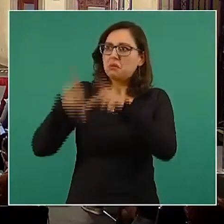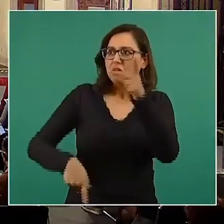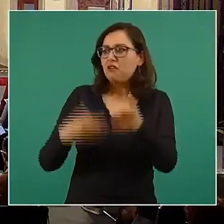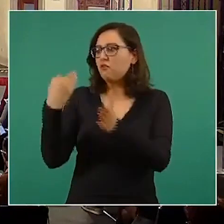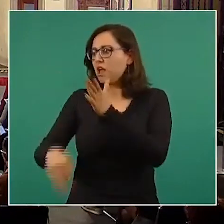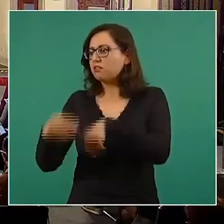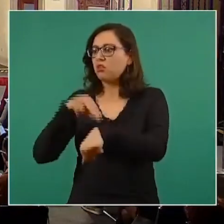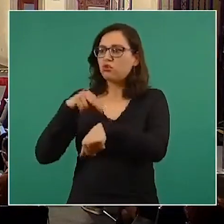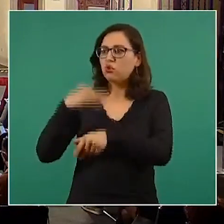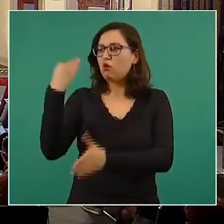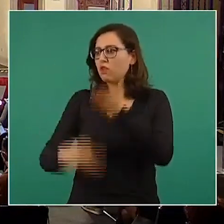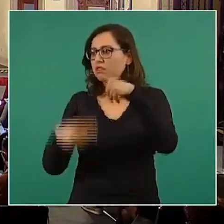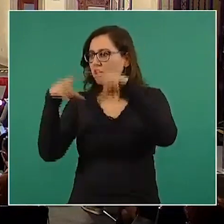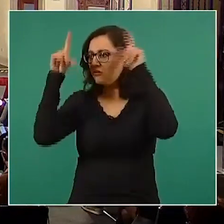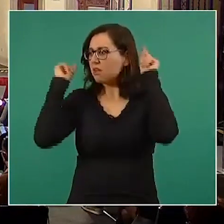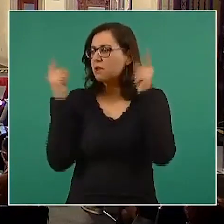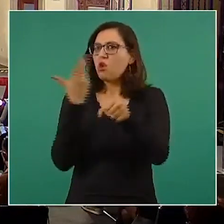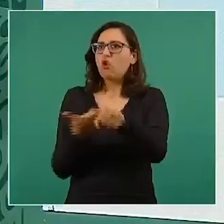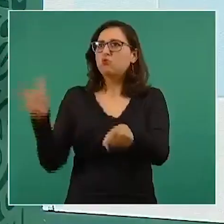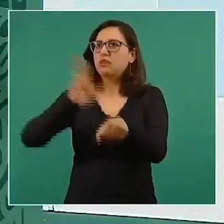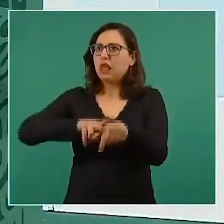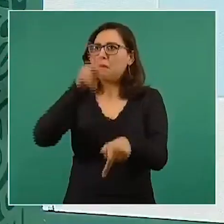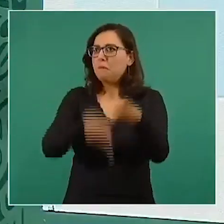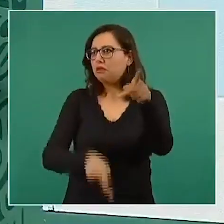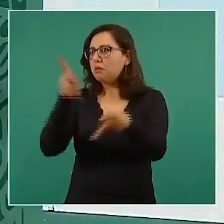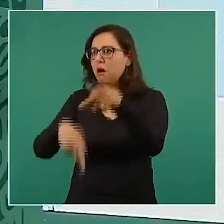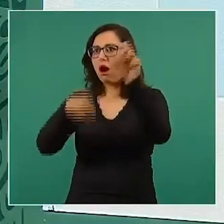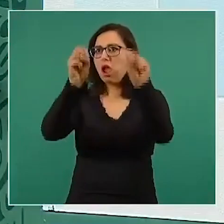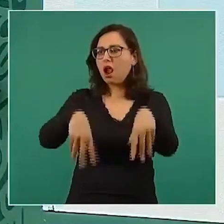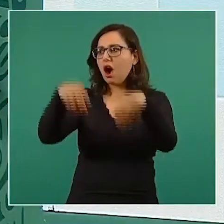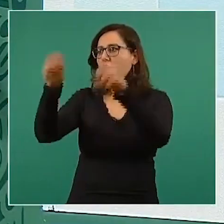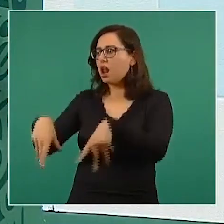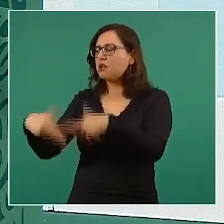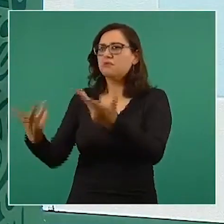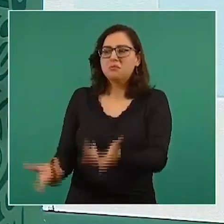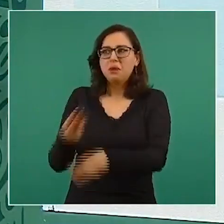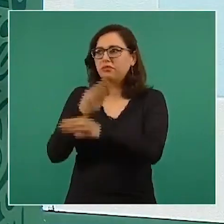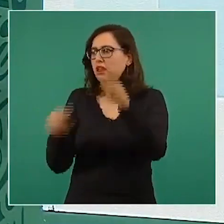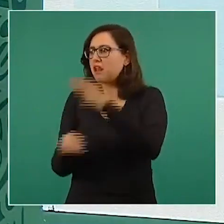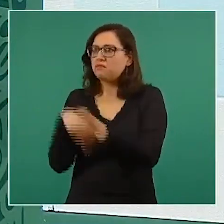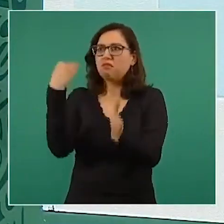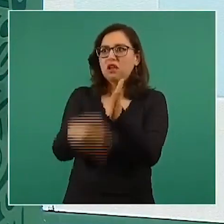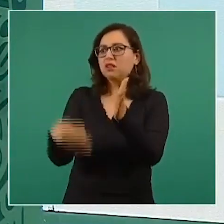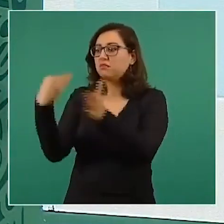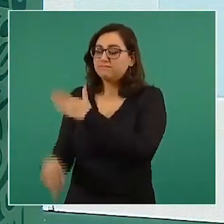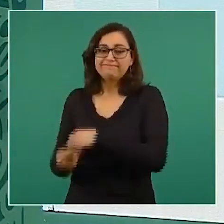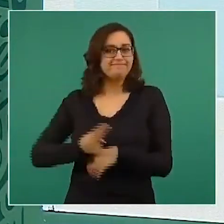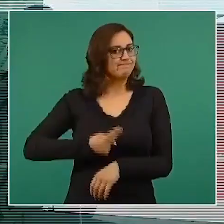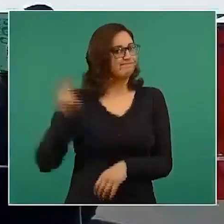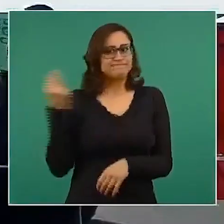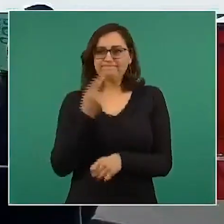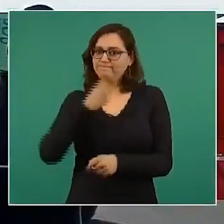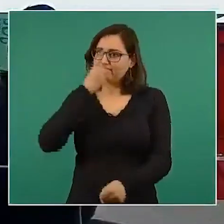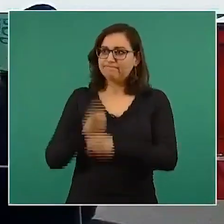dejó subinversión, nos dejó falta de equipamiento, etcétera, etcétera, etcétera. Había que reconvertir ante un